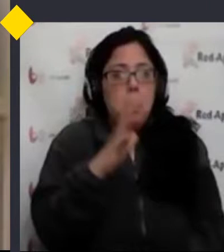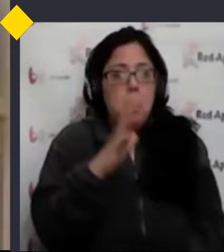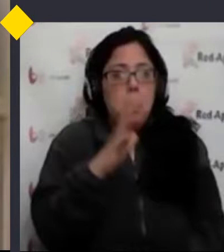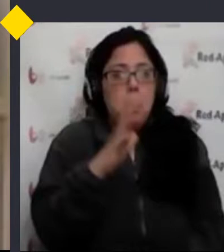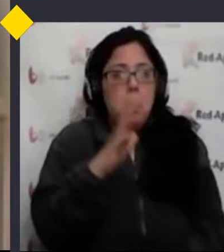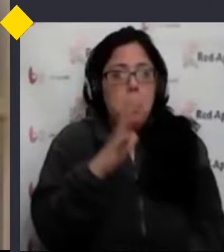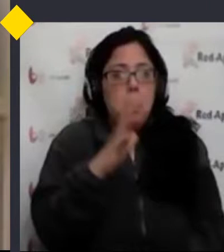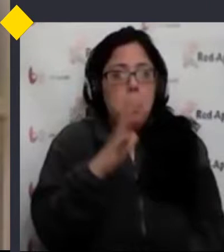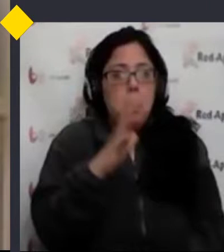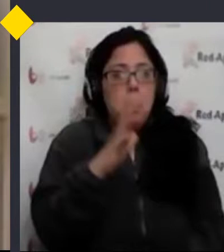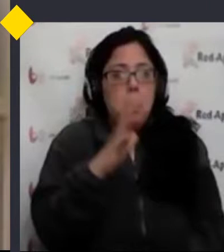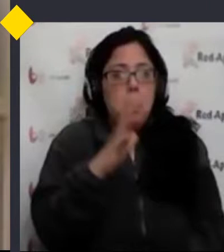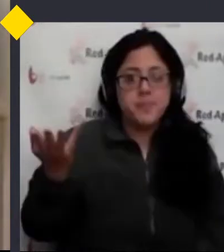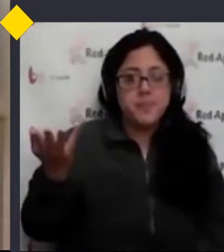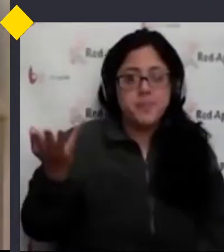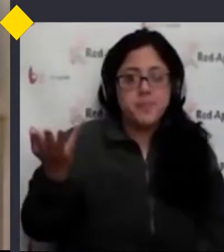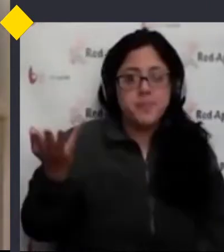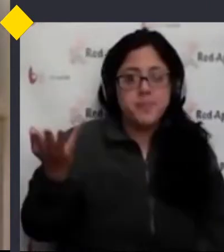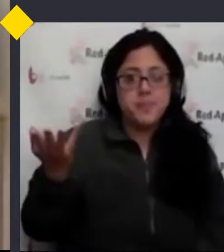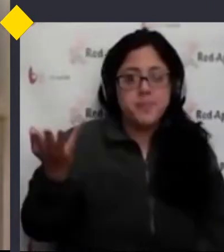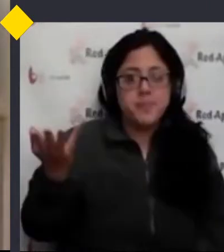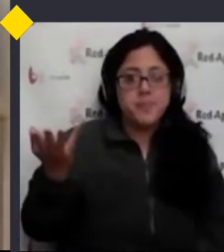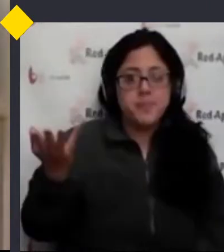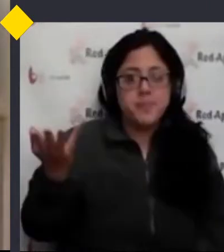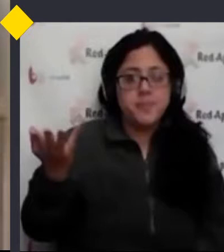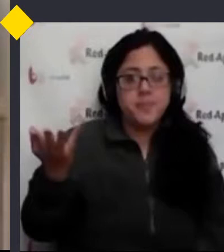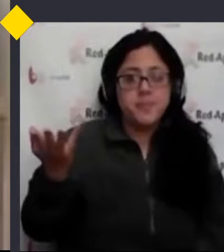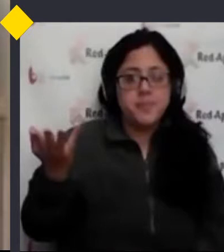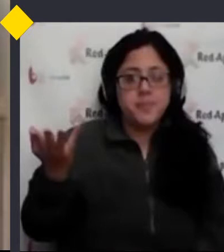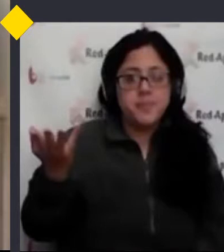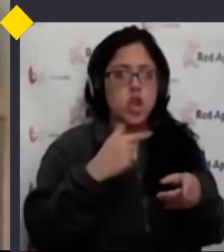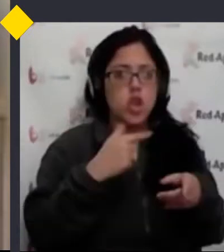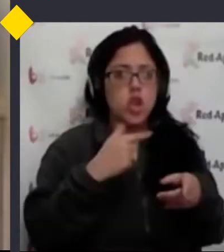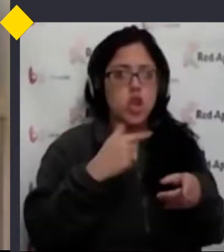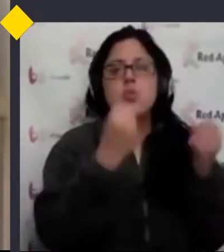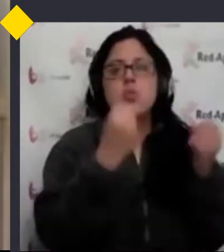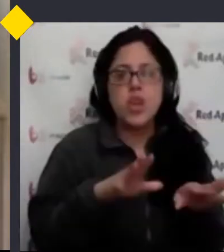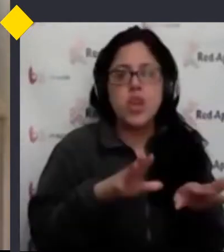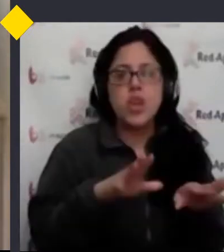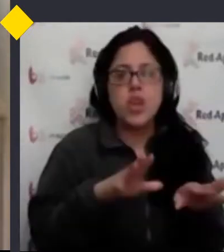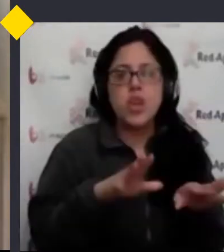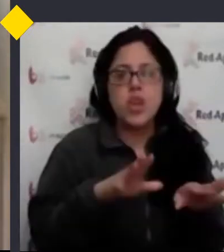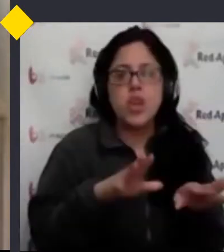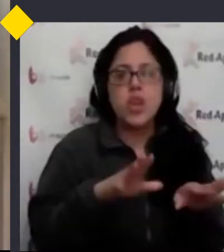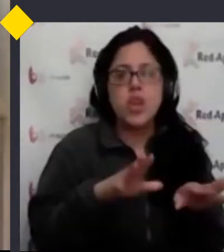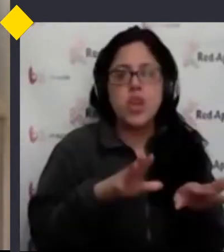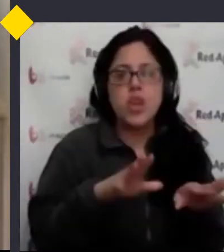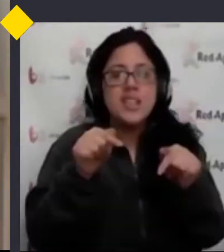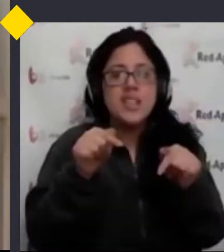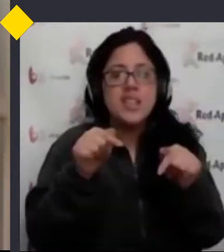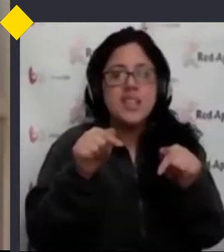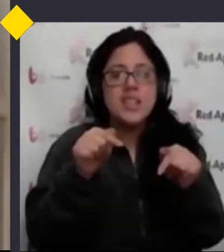y no queremos dejar esto porque somos capaces de hacerlo. Y esa revolución, y ahí Philip Glass reflexiona y dice, a lo